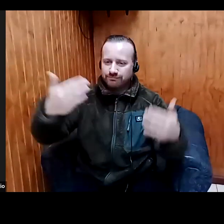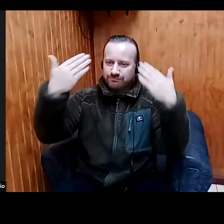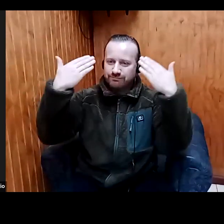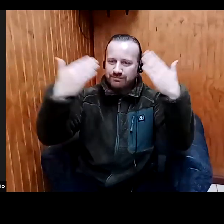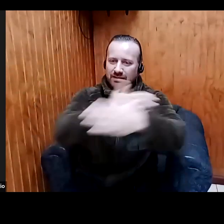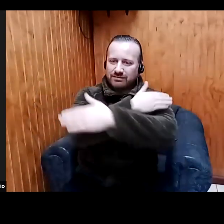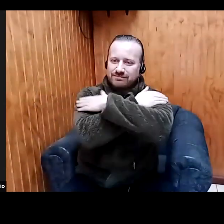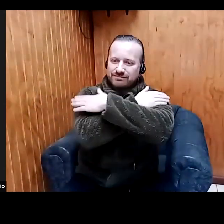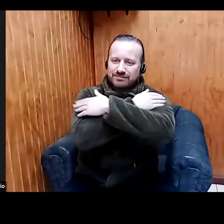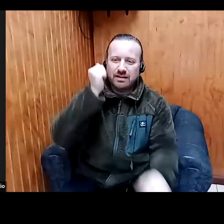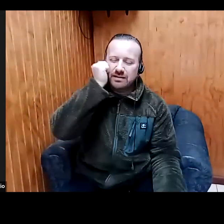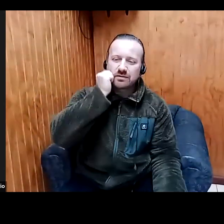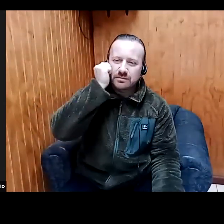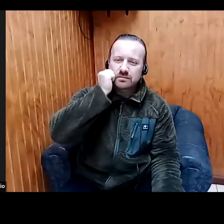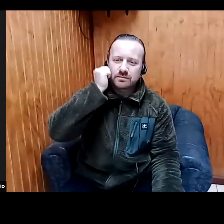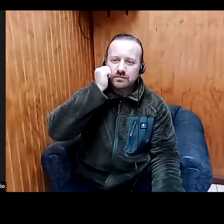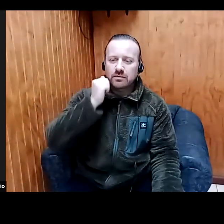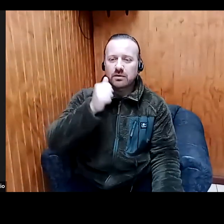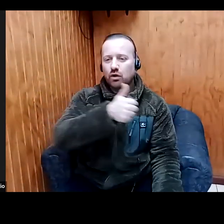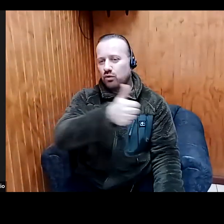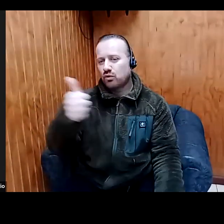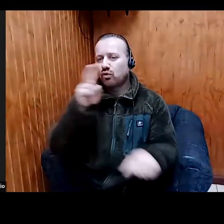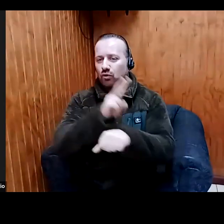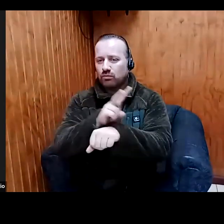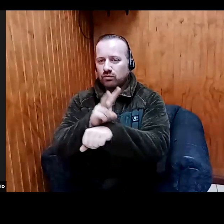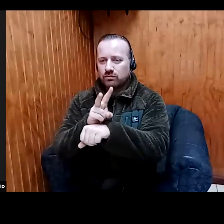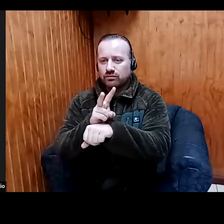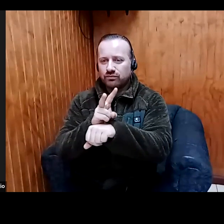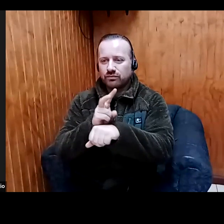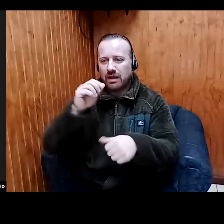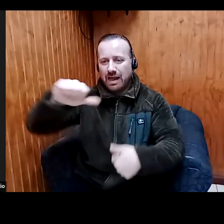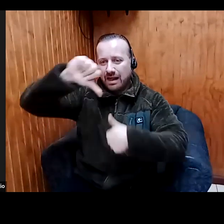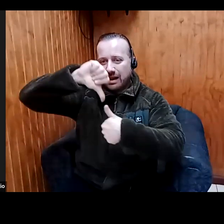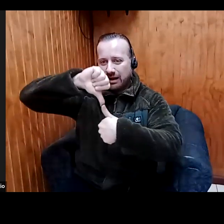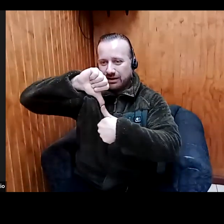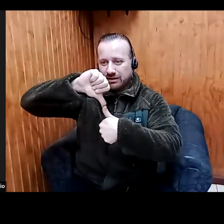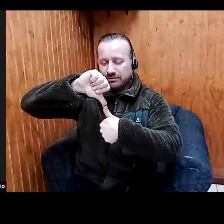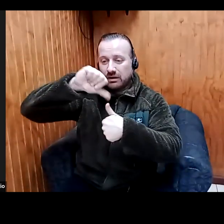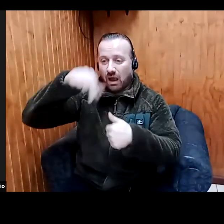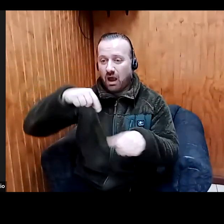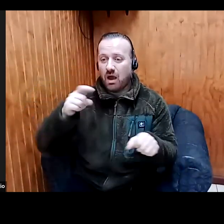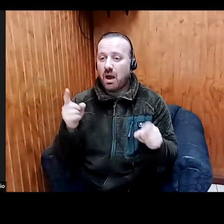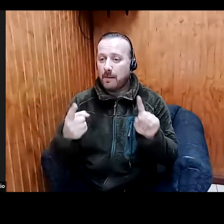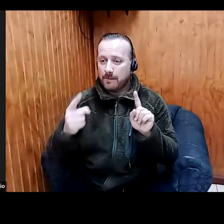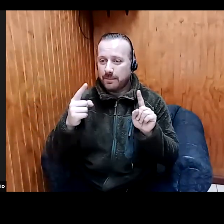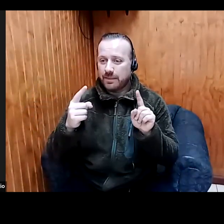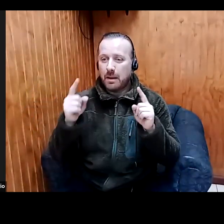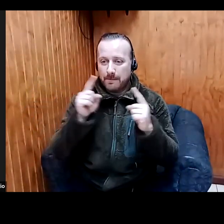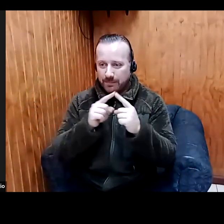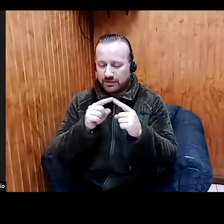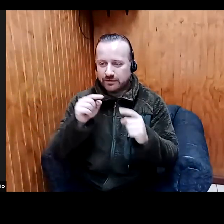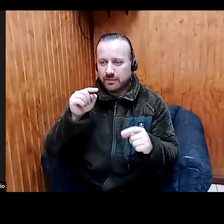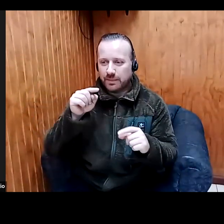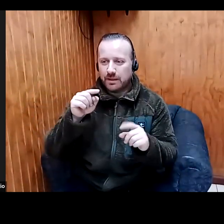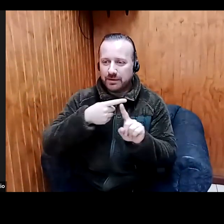abrazo cariñoso a los profesores y profesoras de Latinoamérica que participan en iniciativas similares al programa ISEC